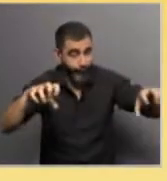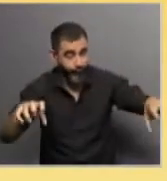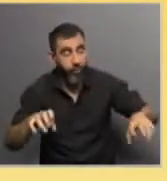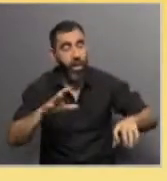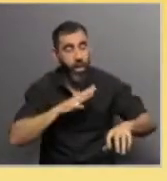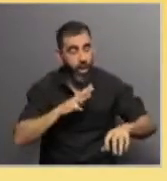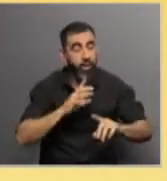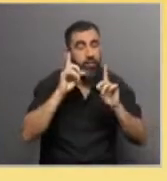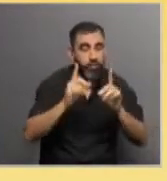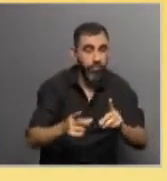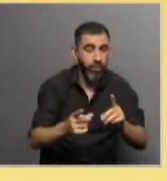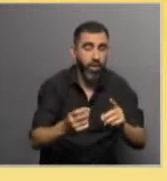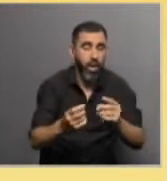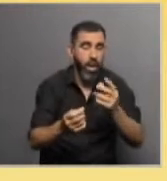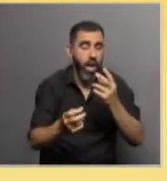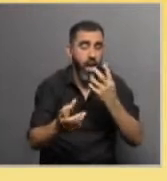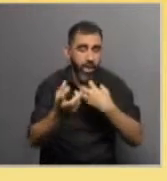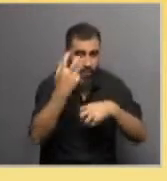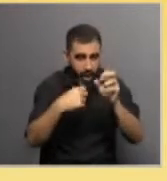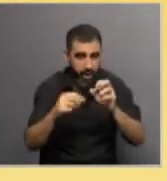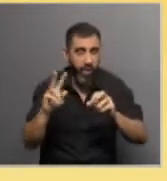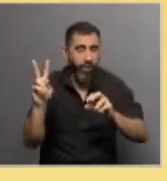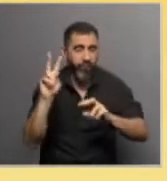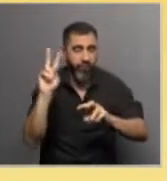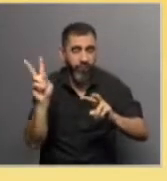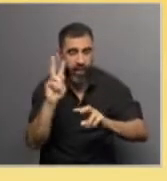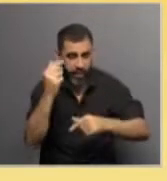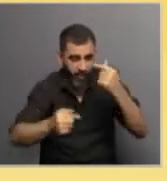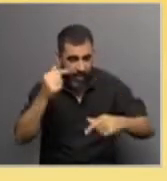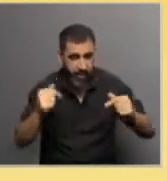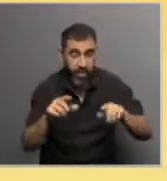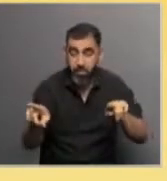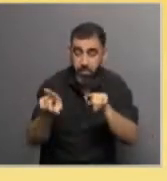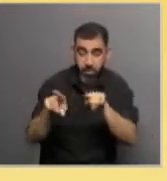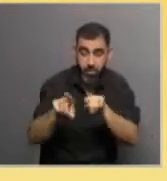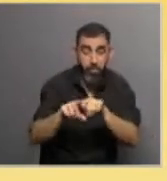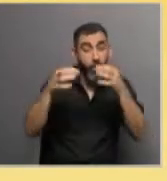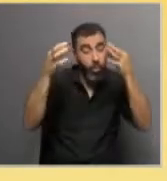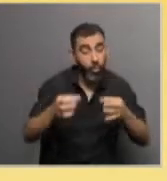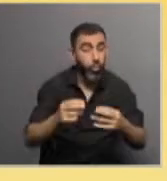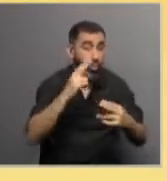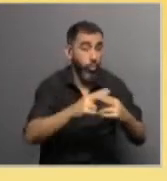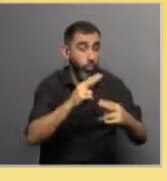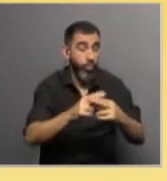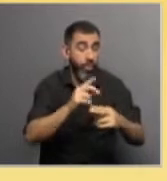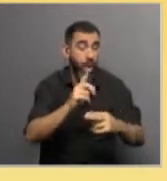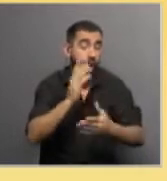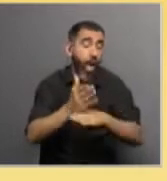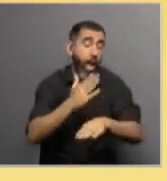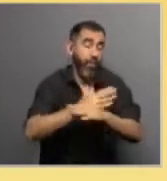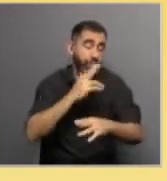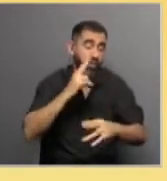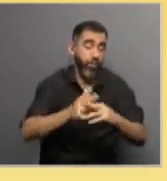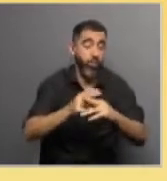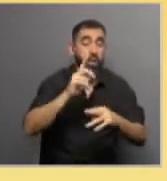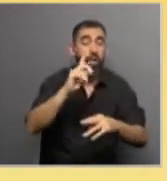y tenemos flora, fauna y geología en común. En tiempos del continente denominado Gondwana, estos